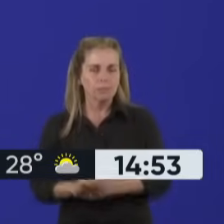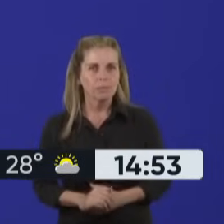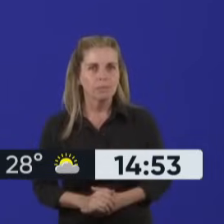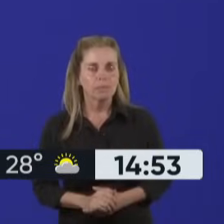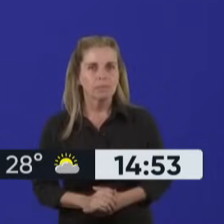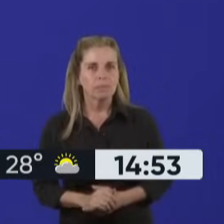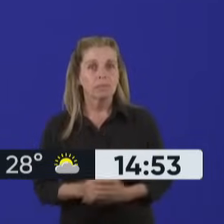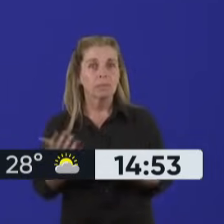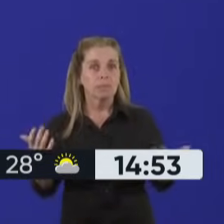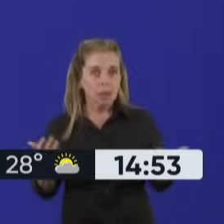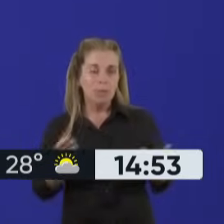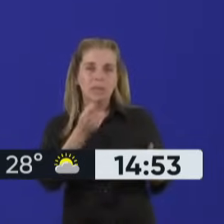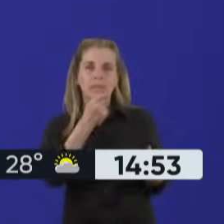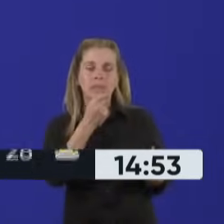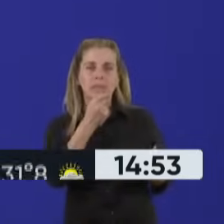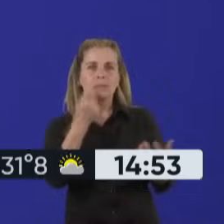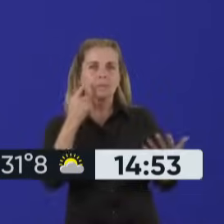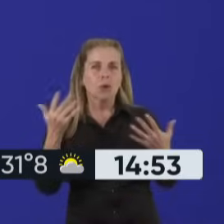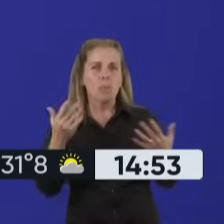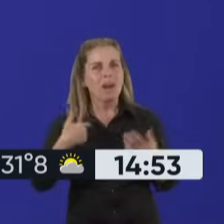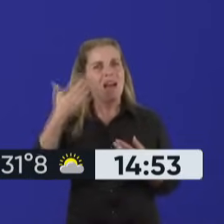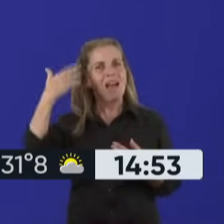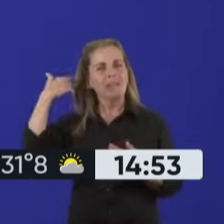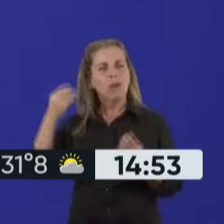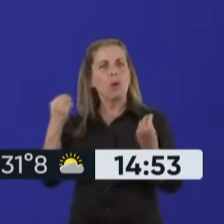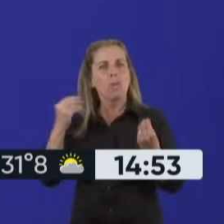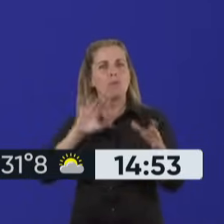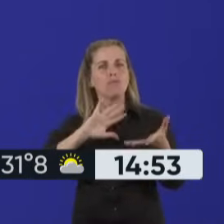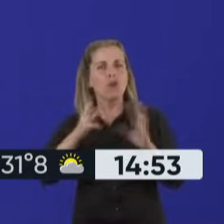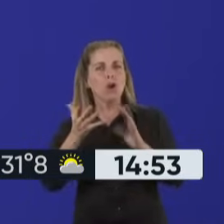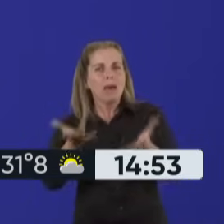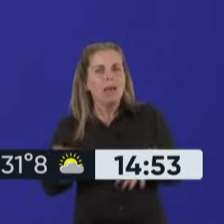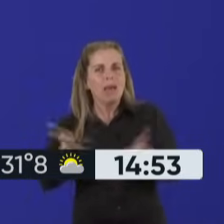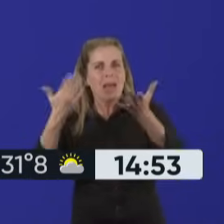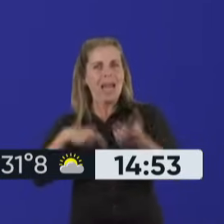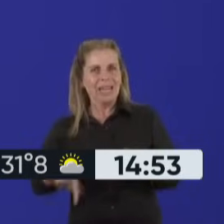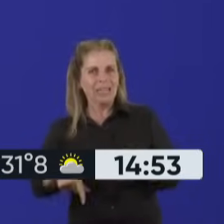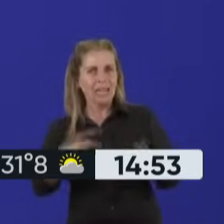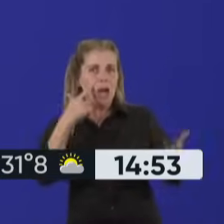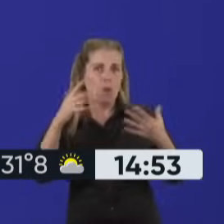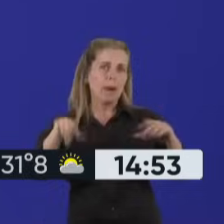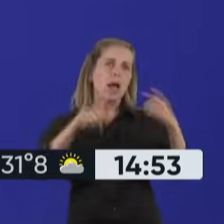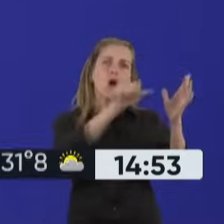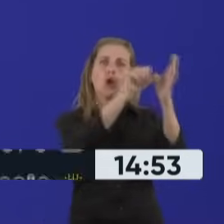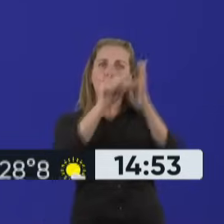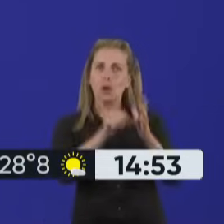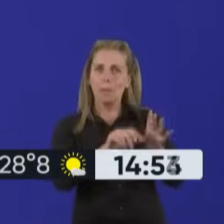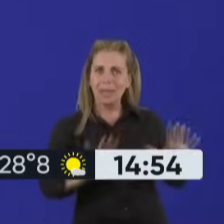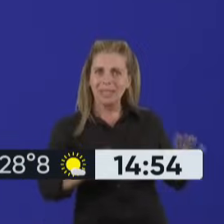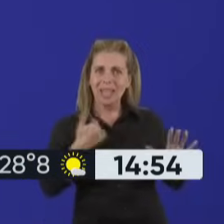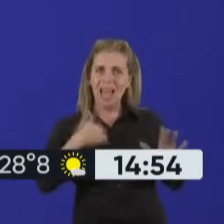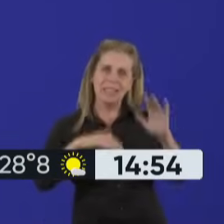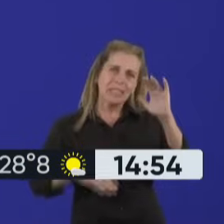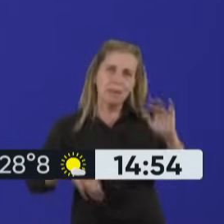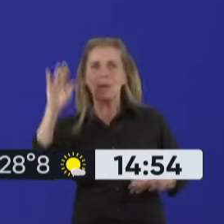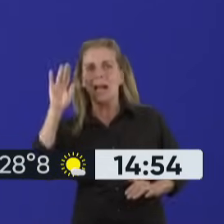Y básicamente cuando miran la tasa a la que crecía Argentina, en el relativo al mundo, es más alto que lo